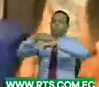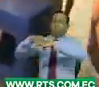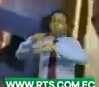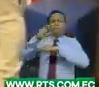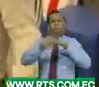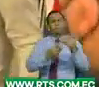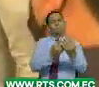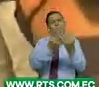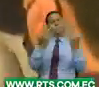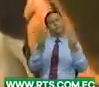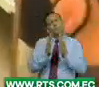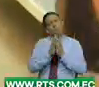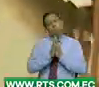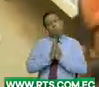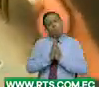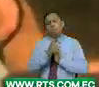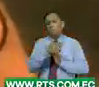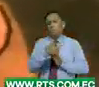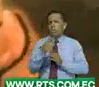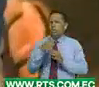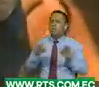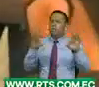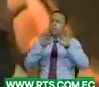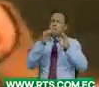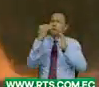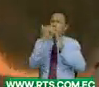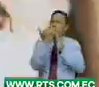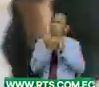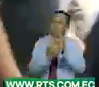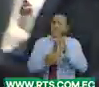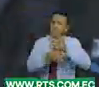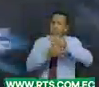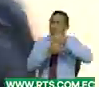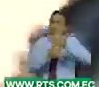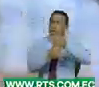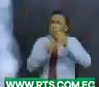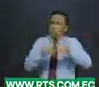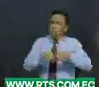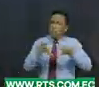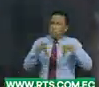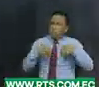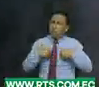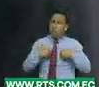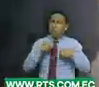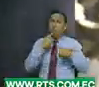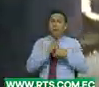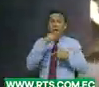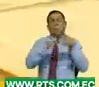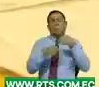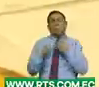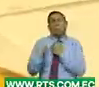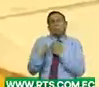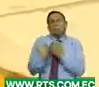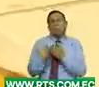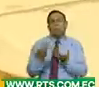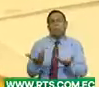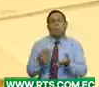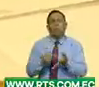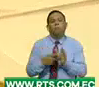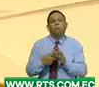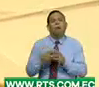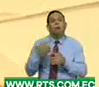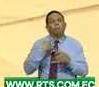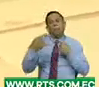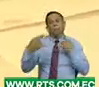colaboren y cumpla con los protocolos de bioseguridad ya que la irresponsabilidad además de perjudicar a la salud de todos los ecuatorianos